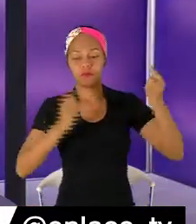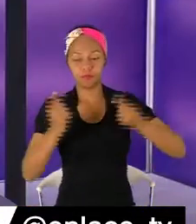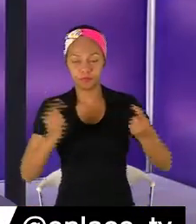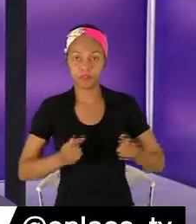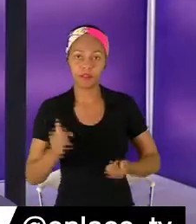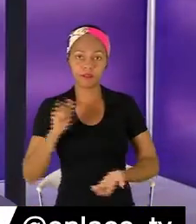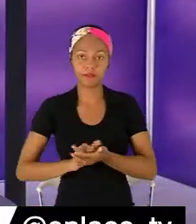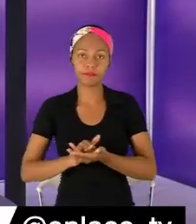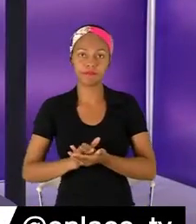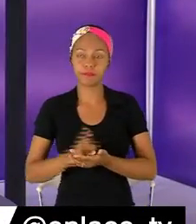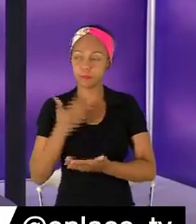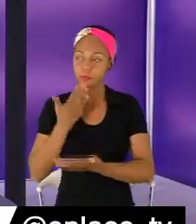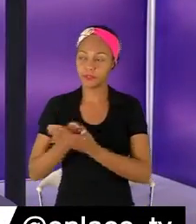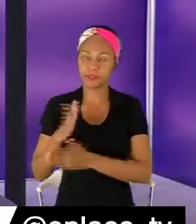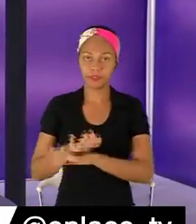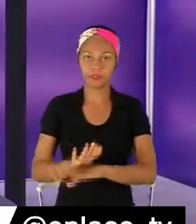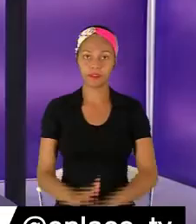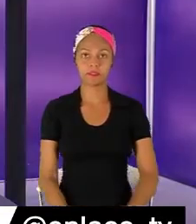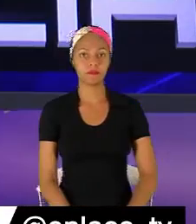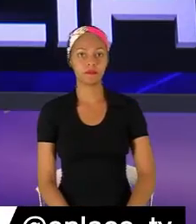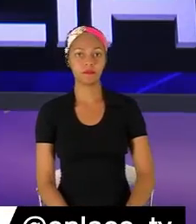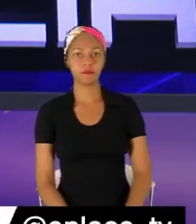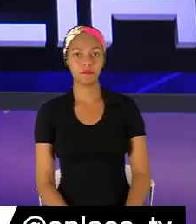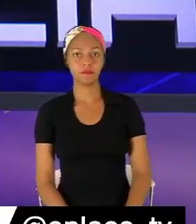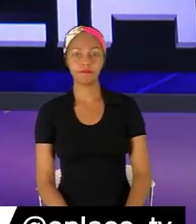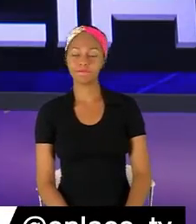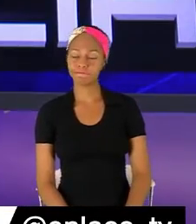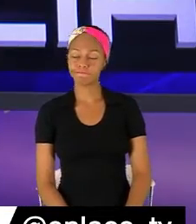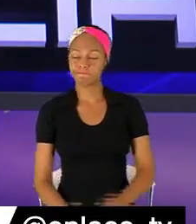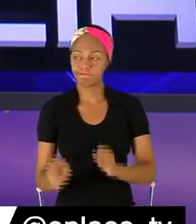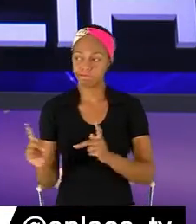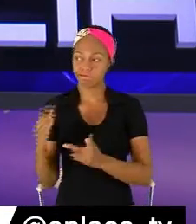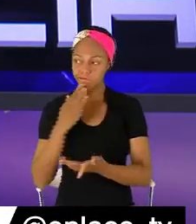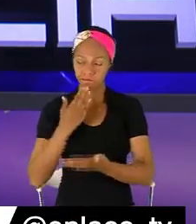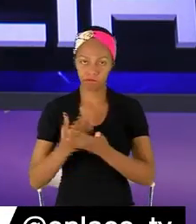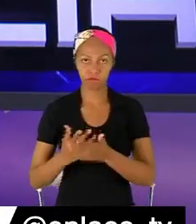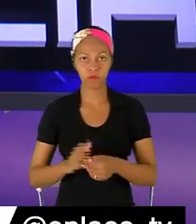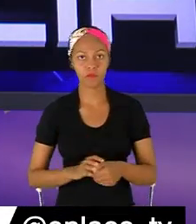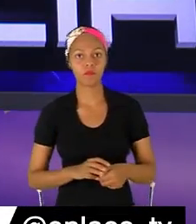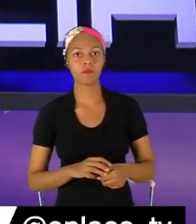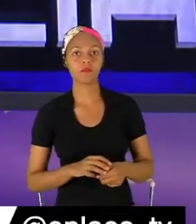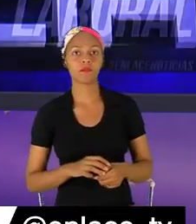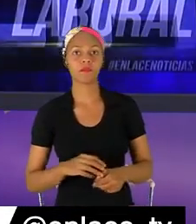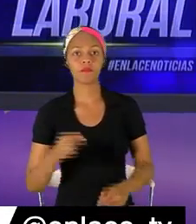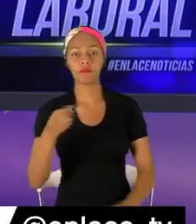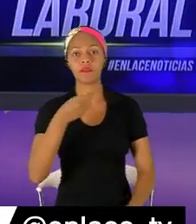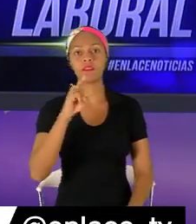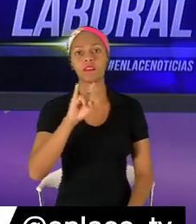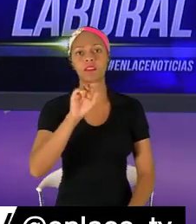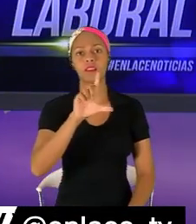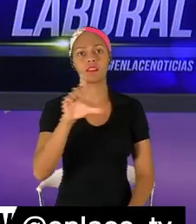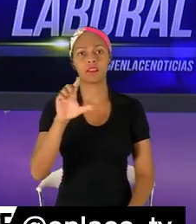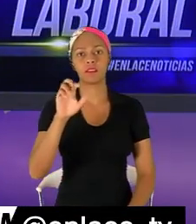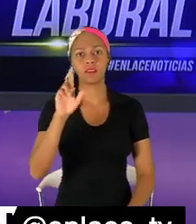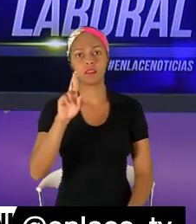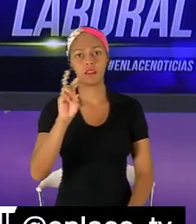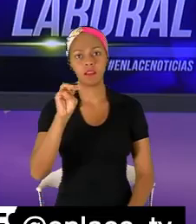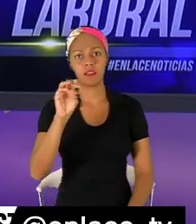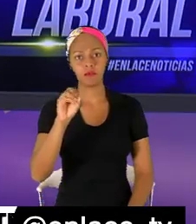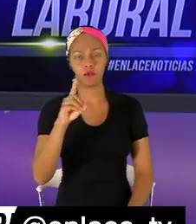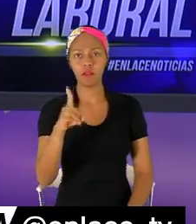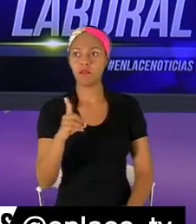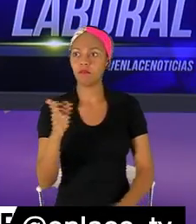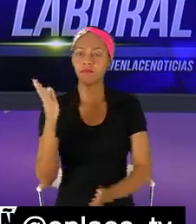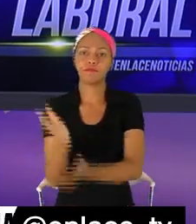tardes. Gracias, Pedro. Muy buenas tardes para usted. Guillermo Rivera Brand perdió la vida luego de sufrir un accidente